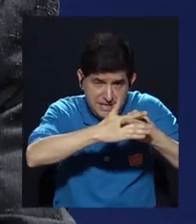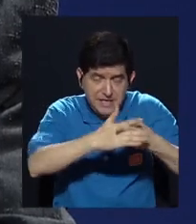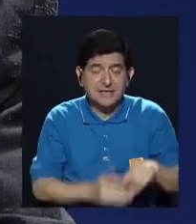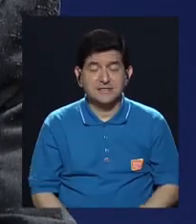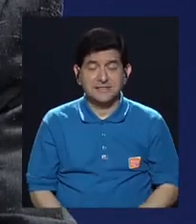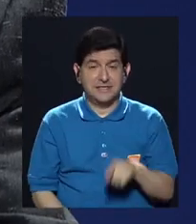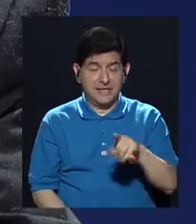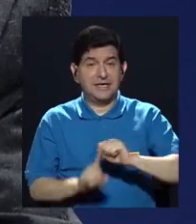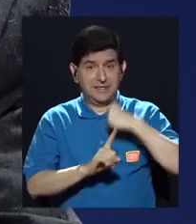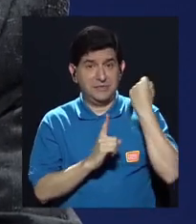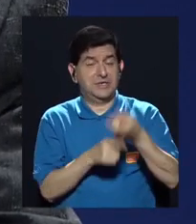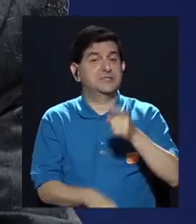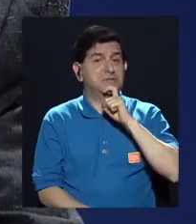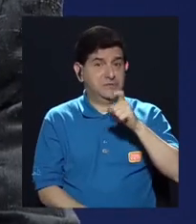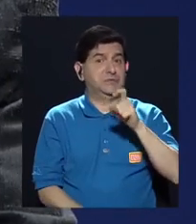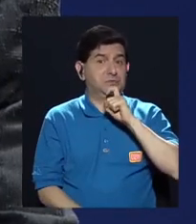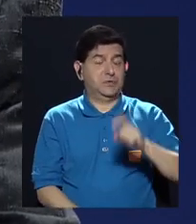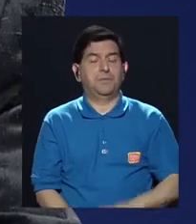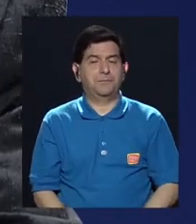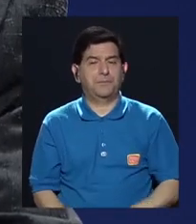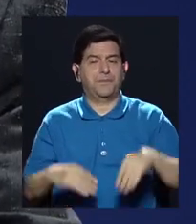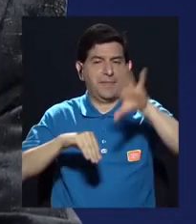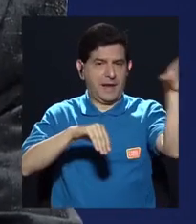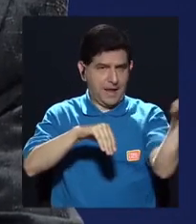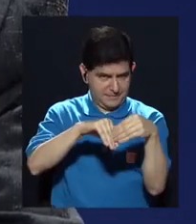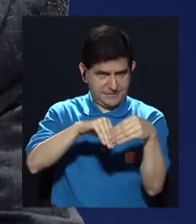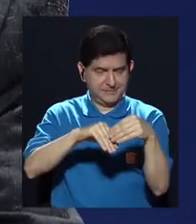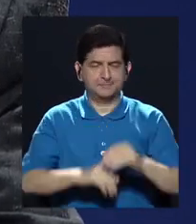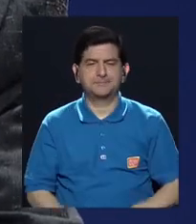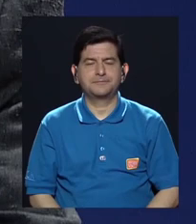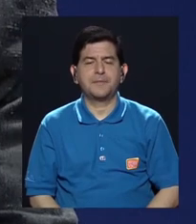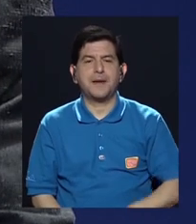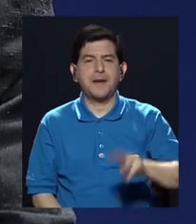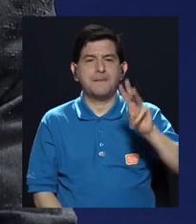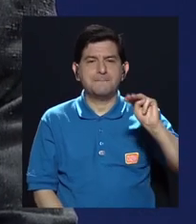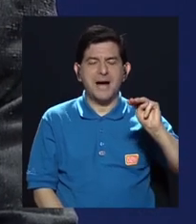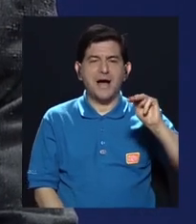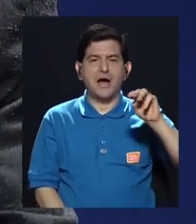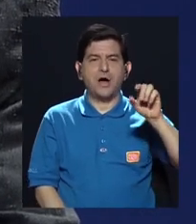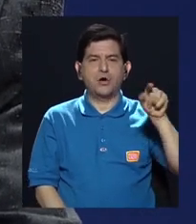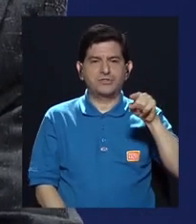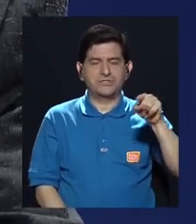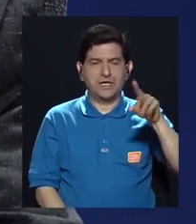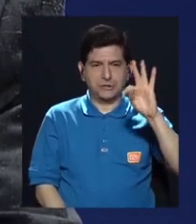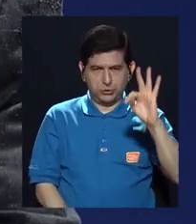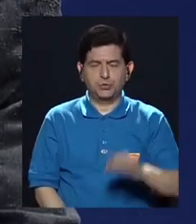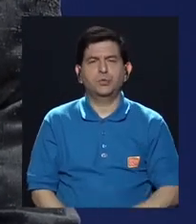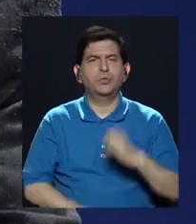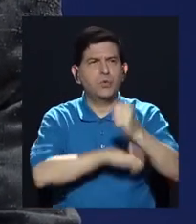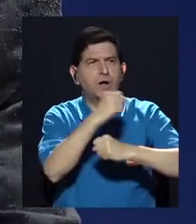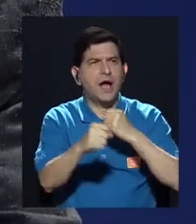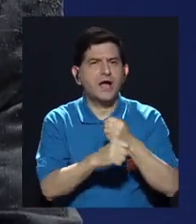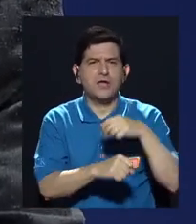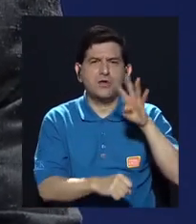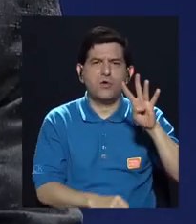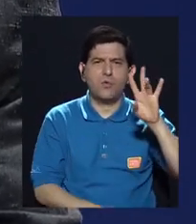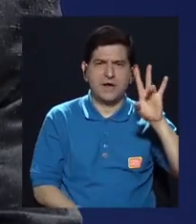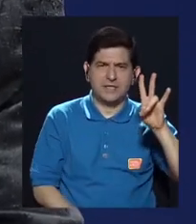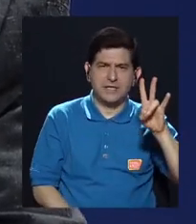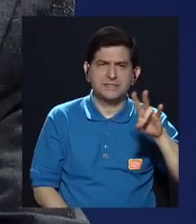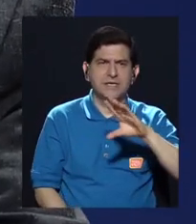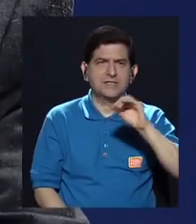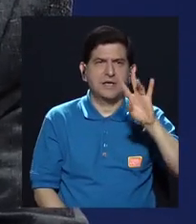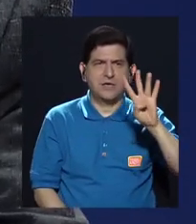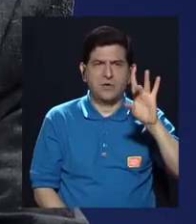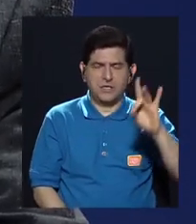comienza a poner calientica. Por un lado. Por otro lado, Mao Zedong en el 47-48